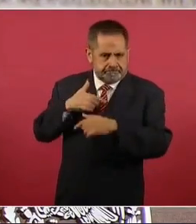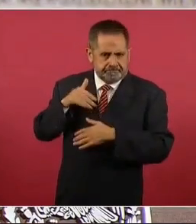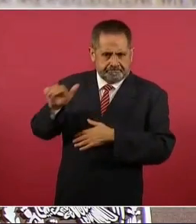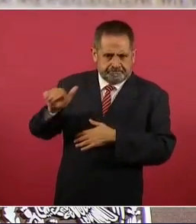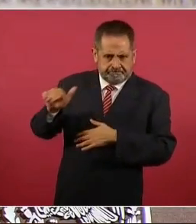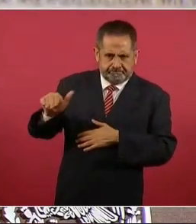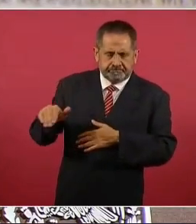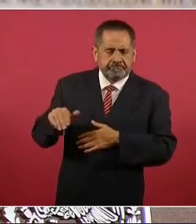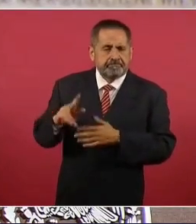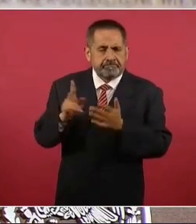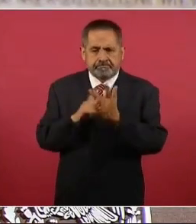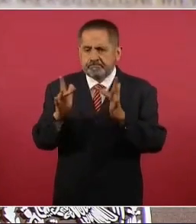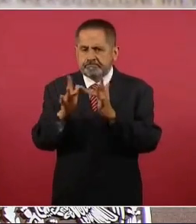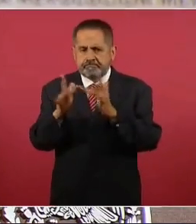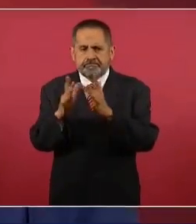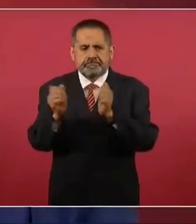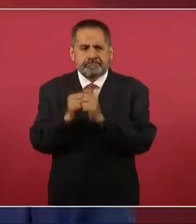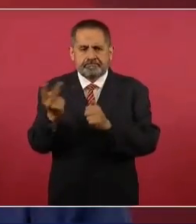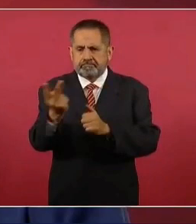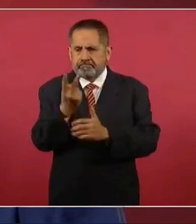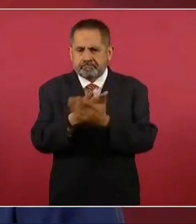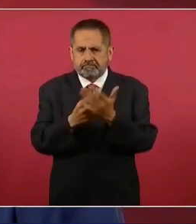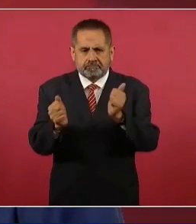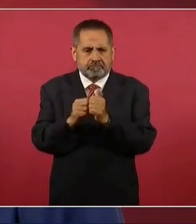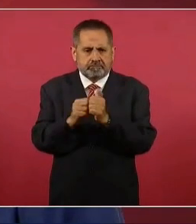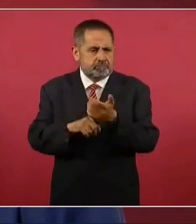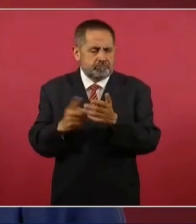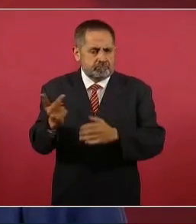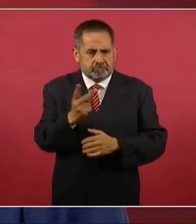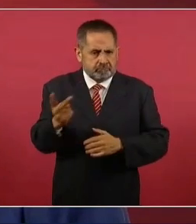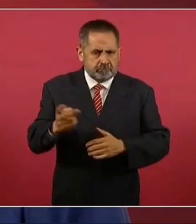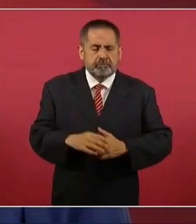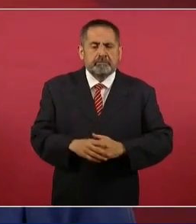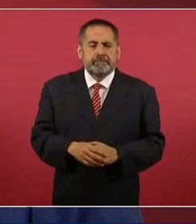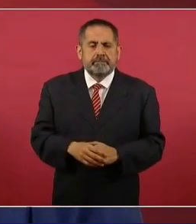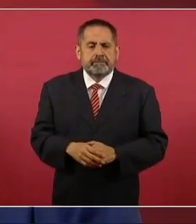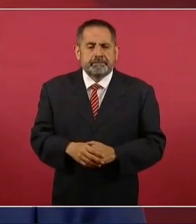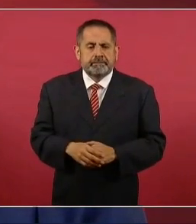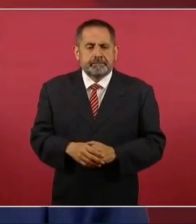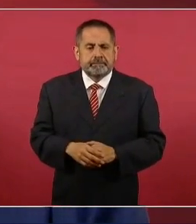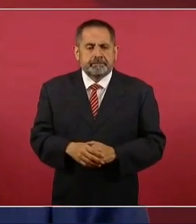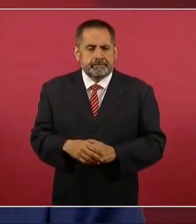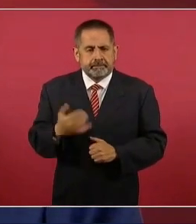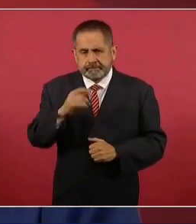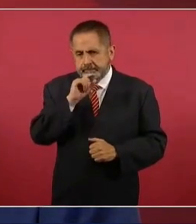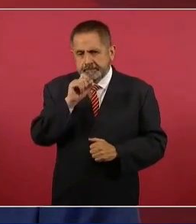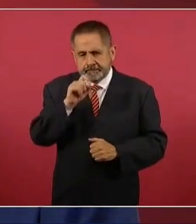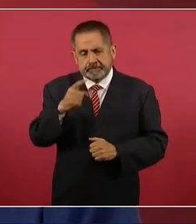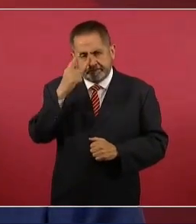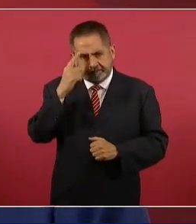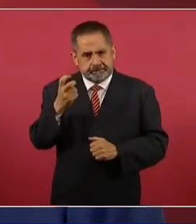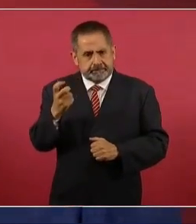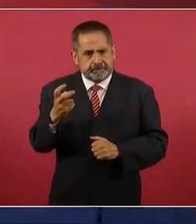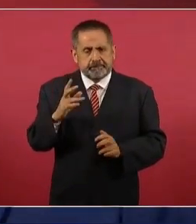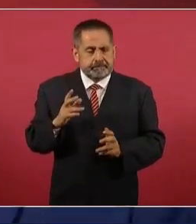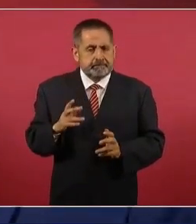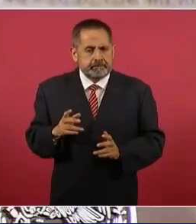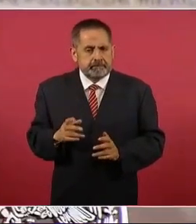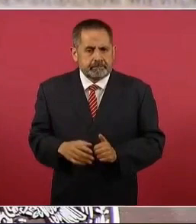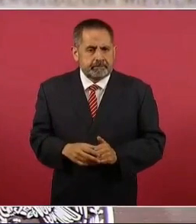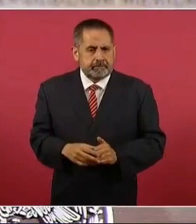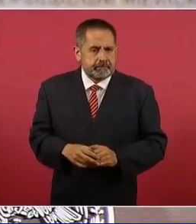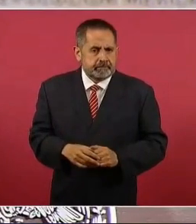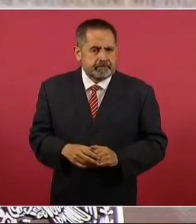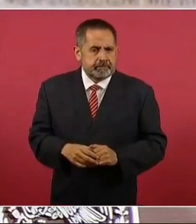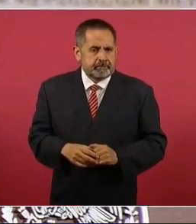Vamos a establecer comunicación y para eso son